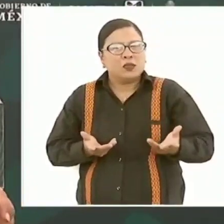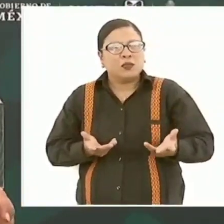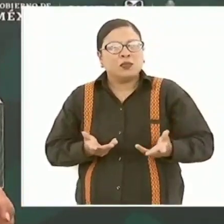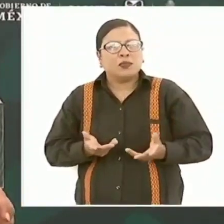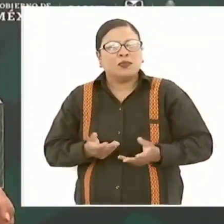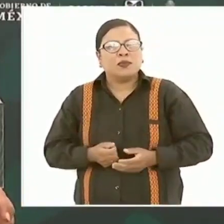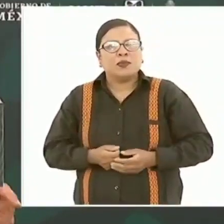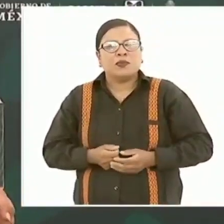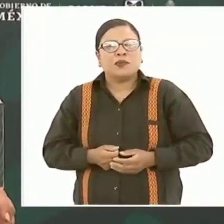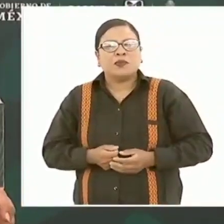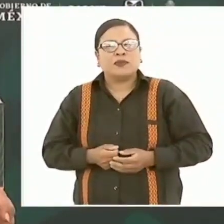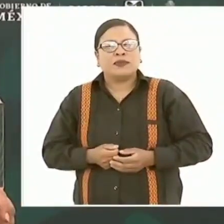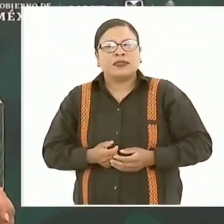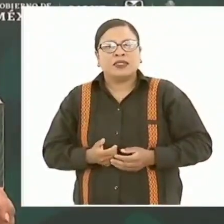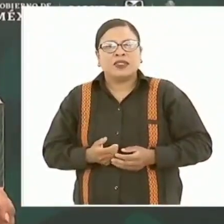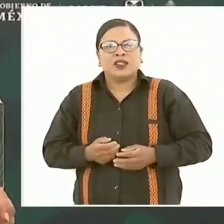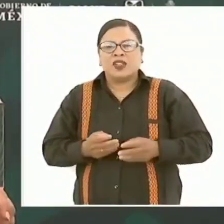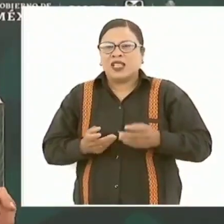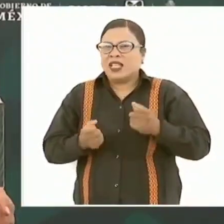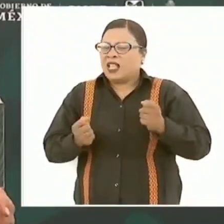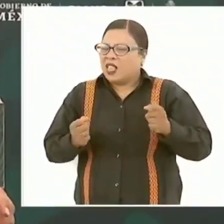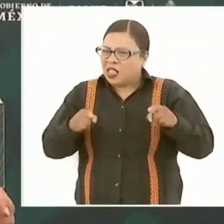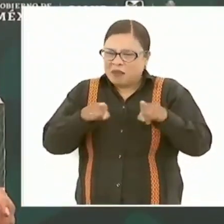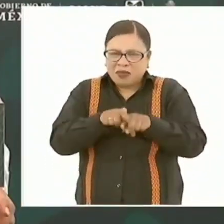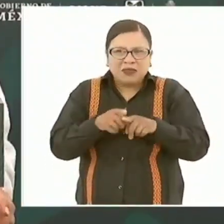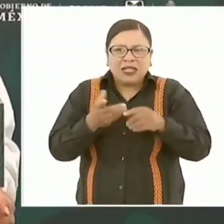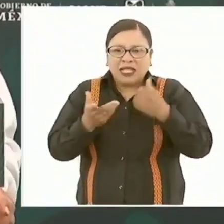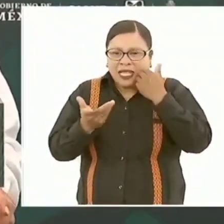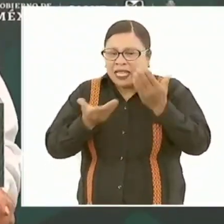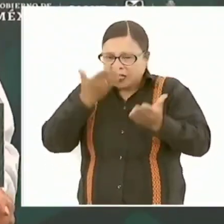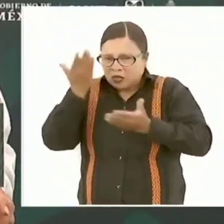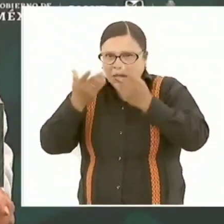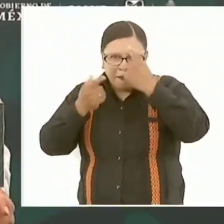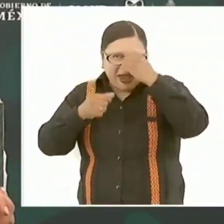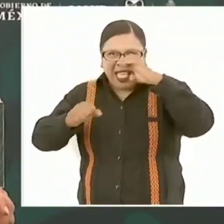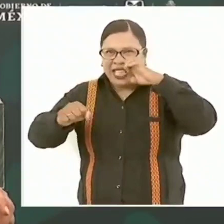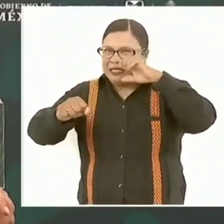¿eso a qué condujo? Lo mismo los que querían estudiar especialidades.